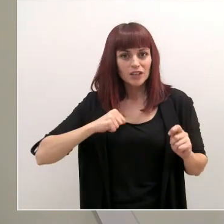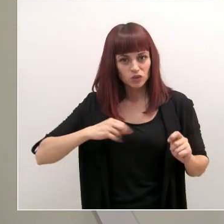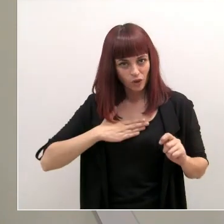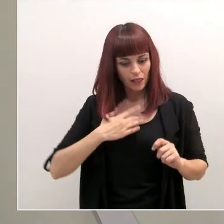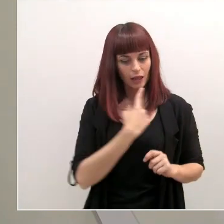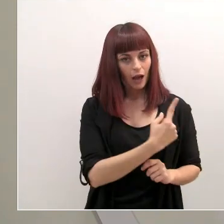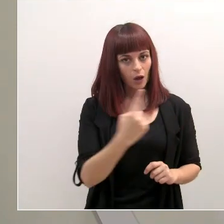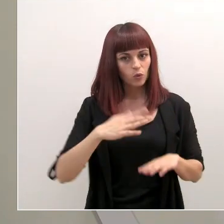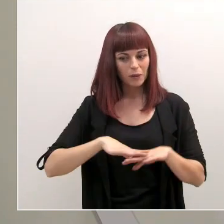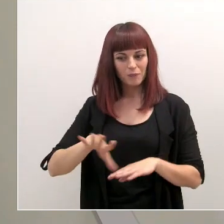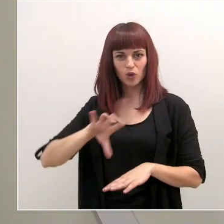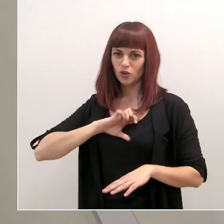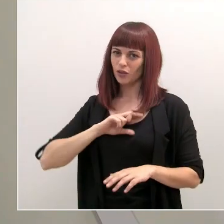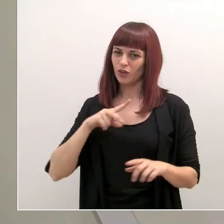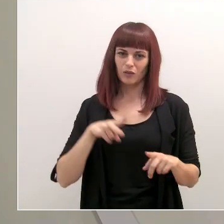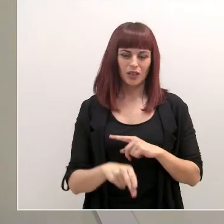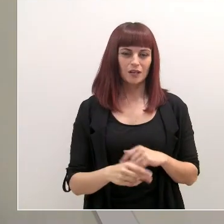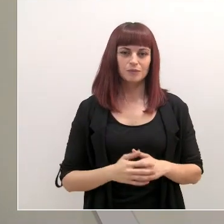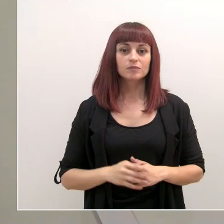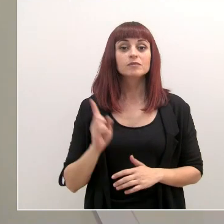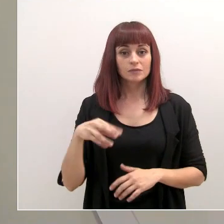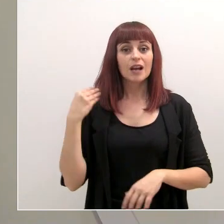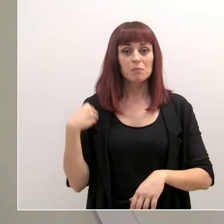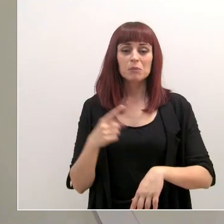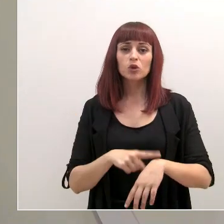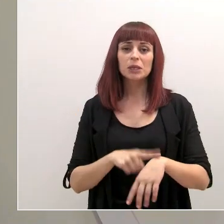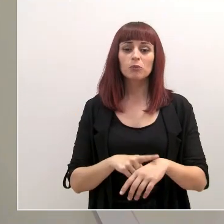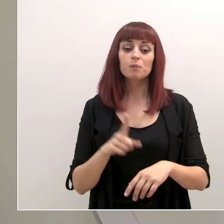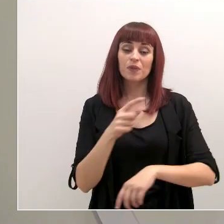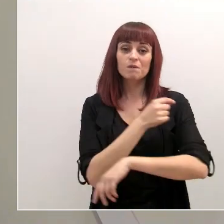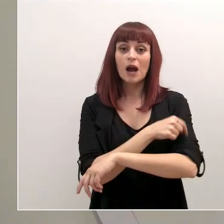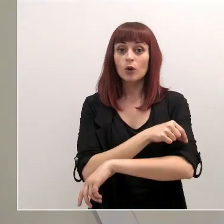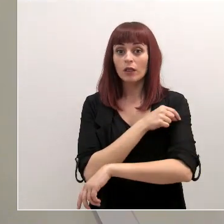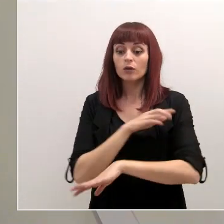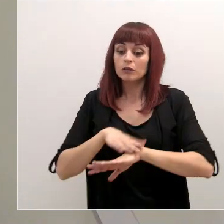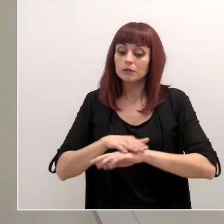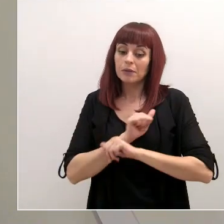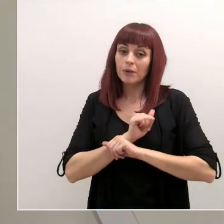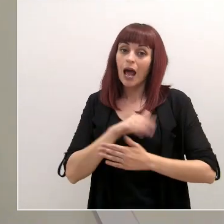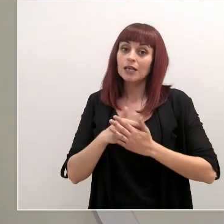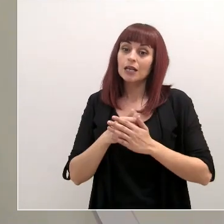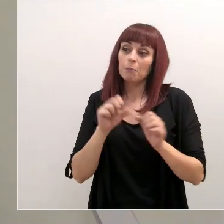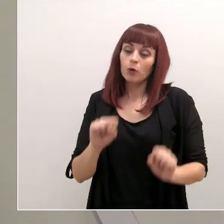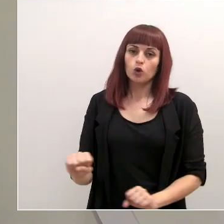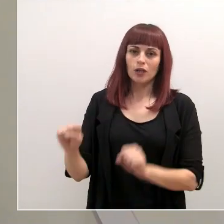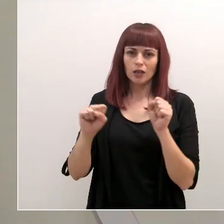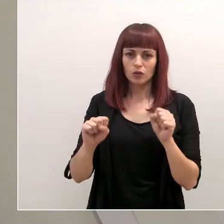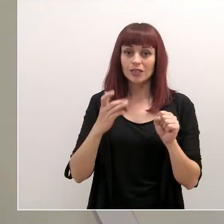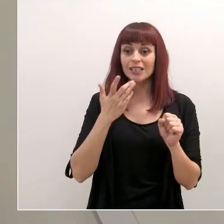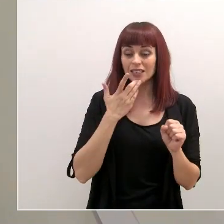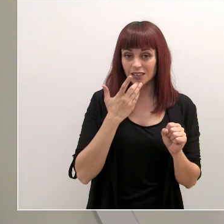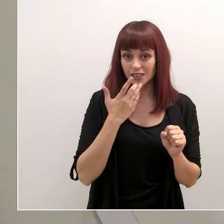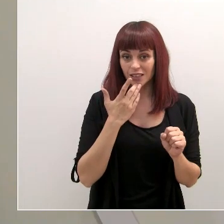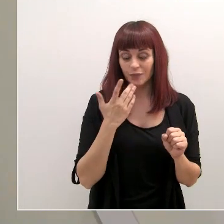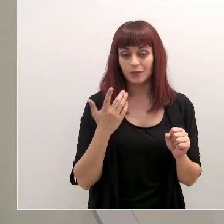que evitemos contagio, mantengamos al mismo tiempo el periodo de vacunación que nos vaya protegiendo y que probablemente, si eso se va compaginando